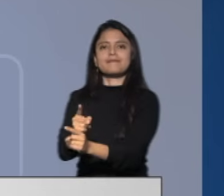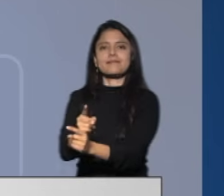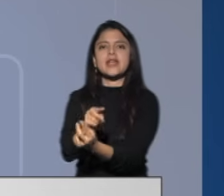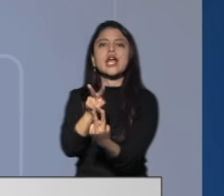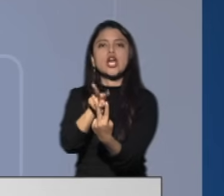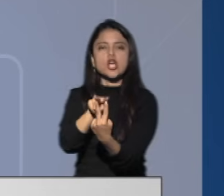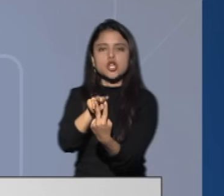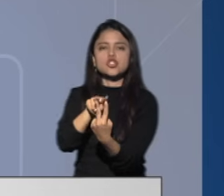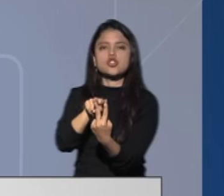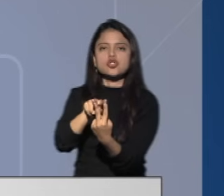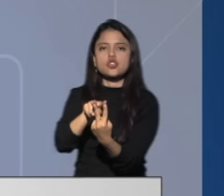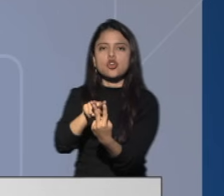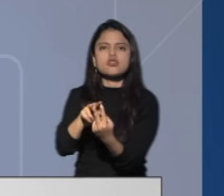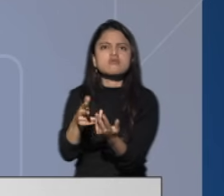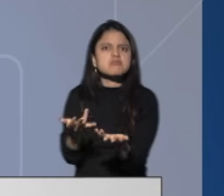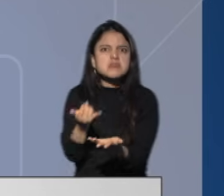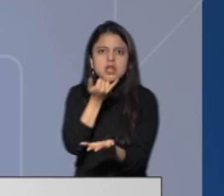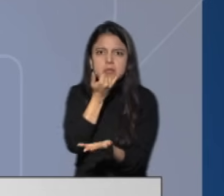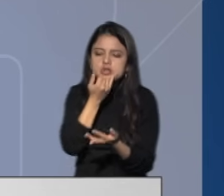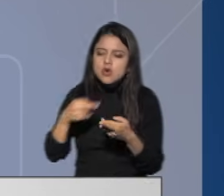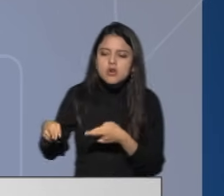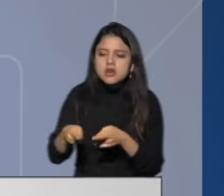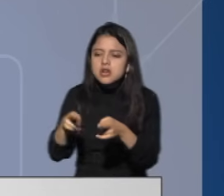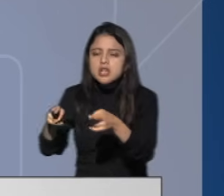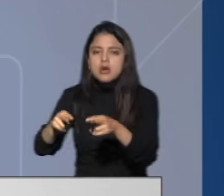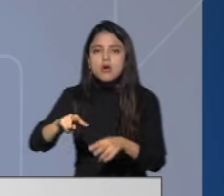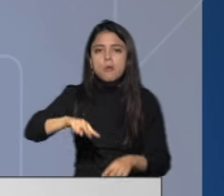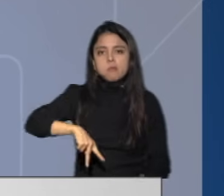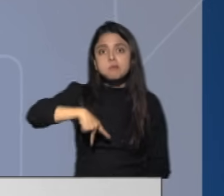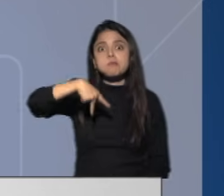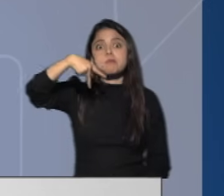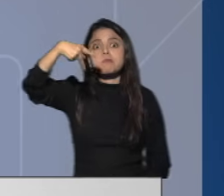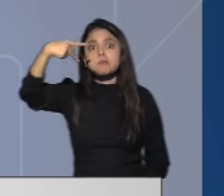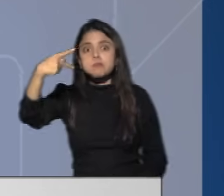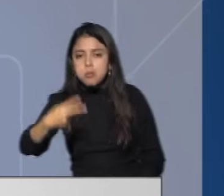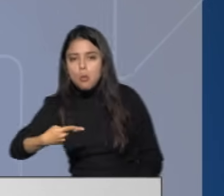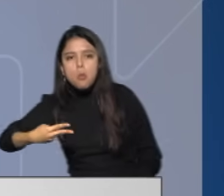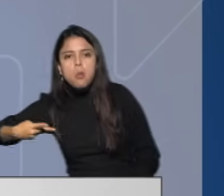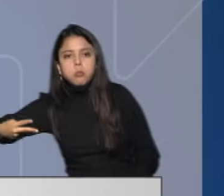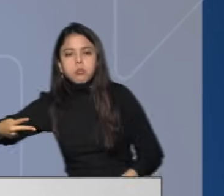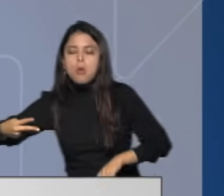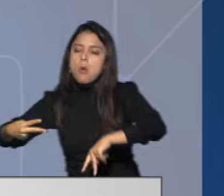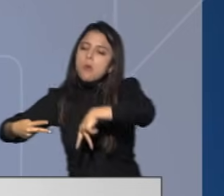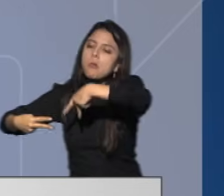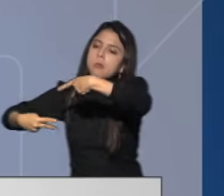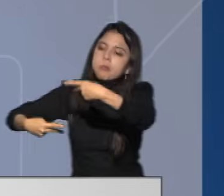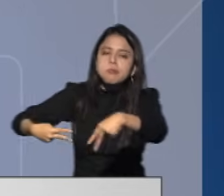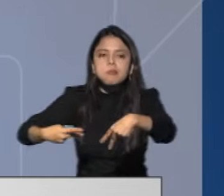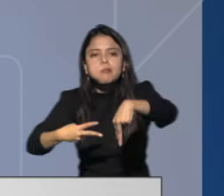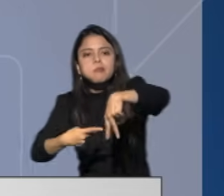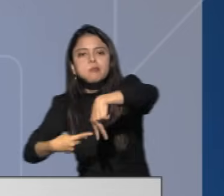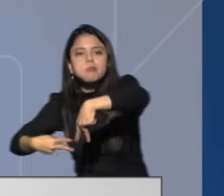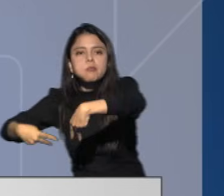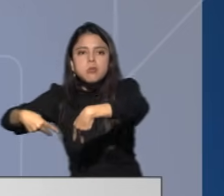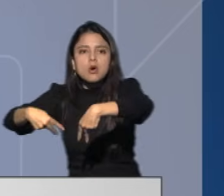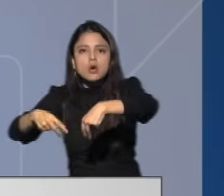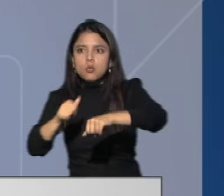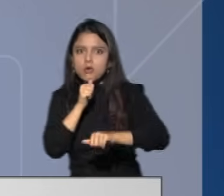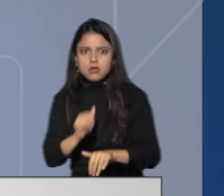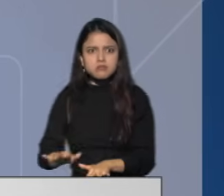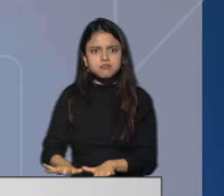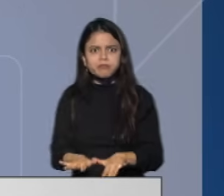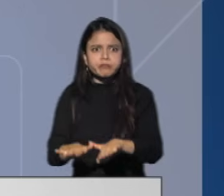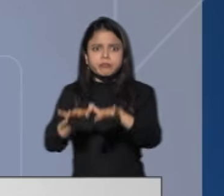estas personas se lanzaron al cauce del río y fueron sorprendidos por una creciente. Así ya son por lo menos